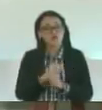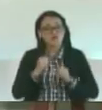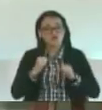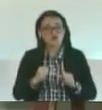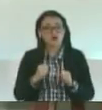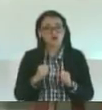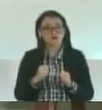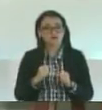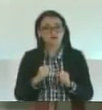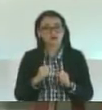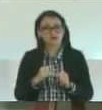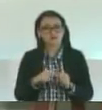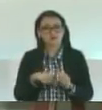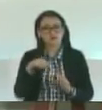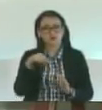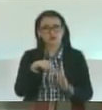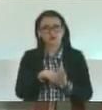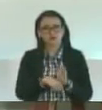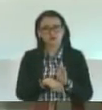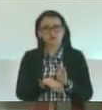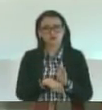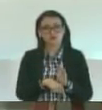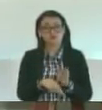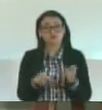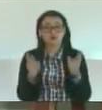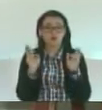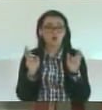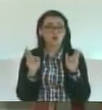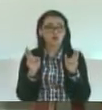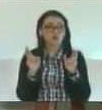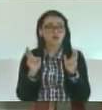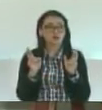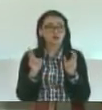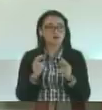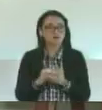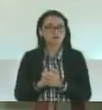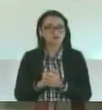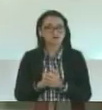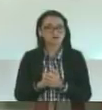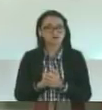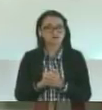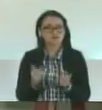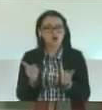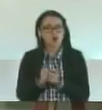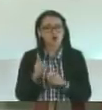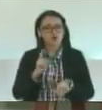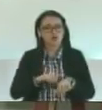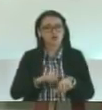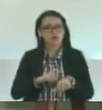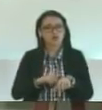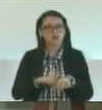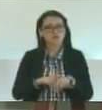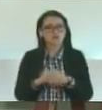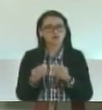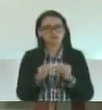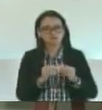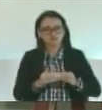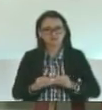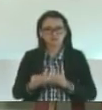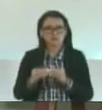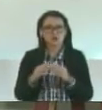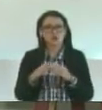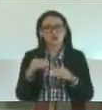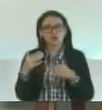con mayor profundidad, y yo aspiro que en mediano plazo nosotros podamos regularizar todo